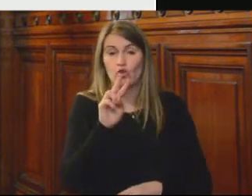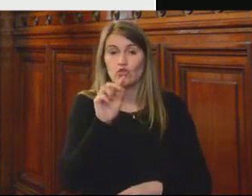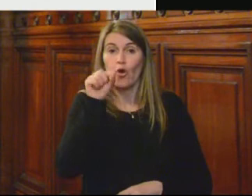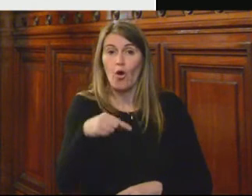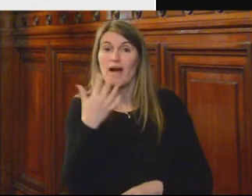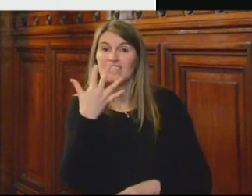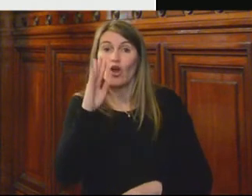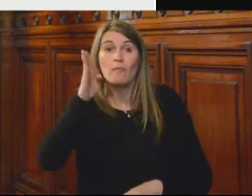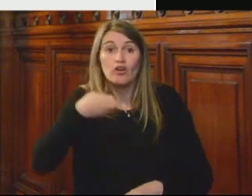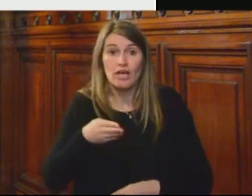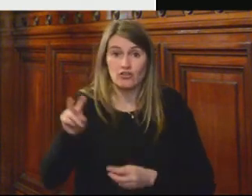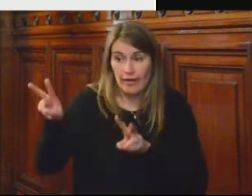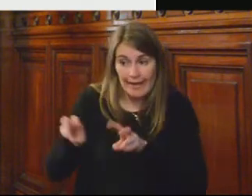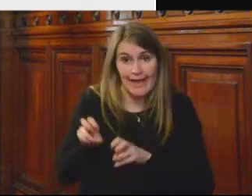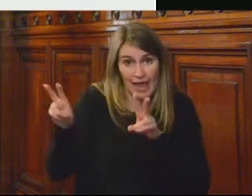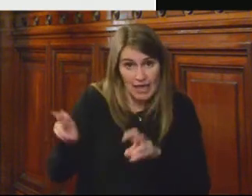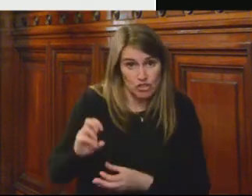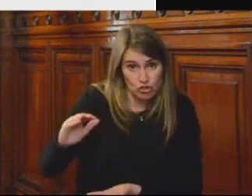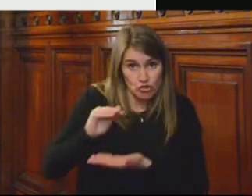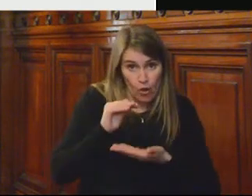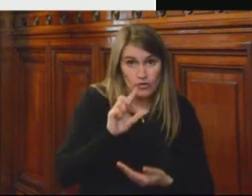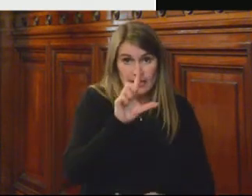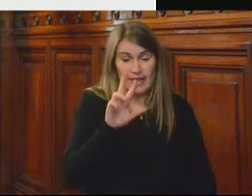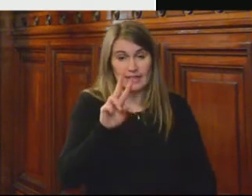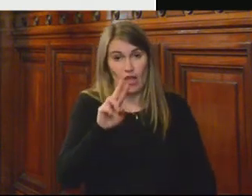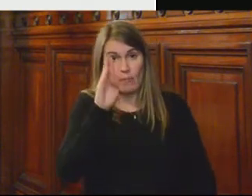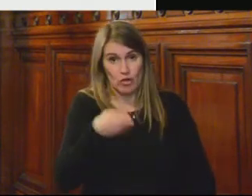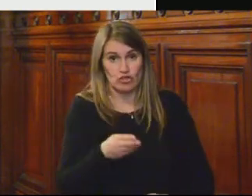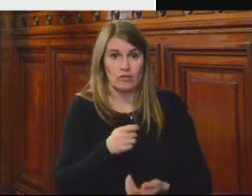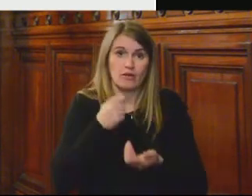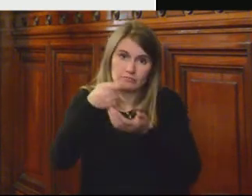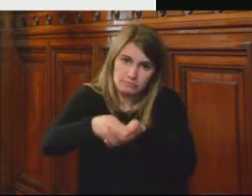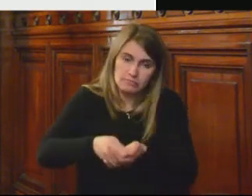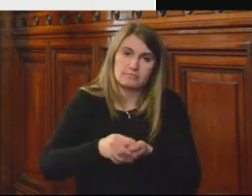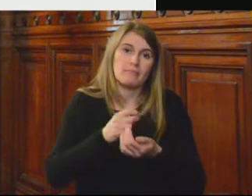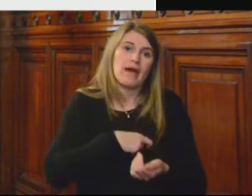72,5% del ingreso a la inversión social, es decir, la